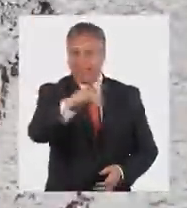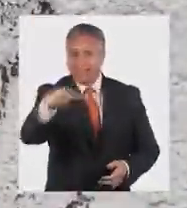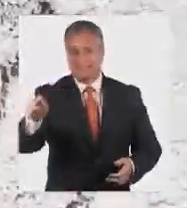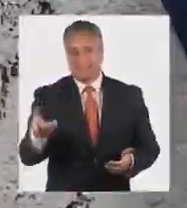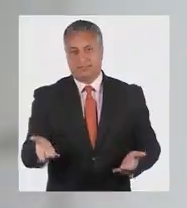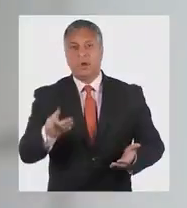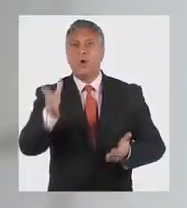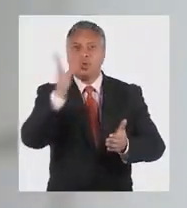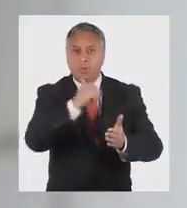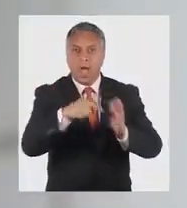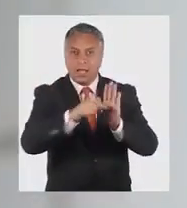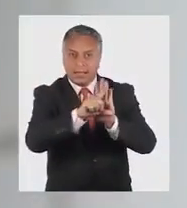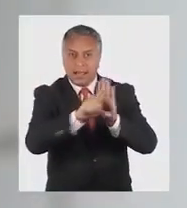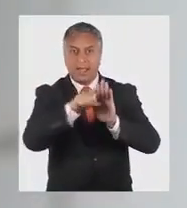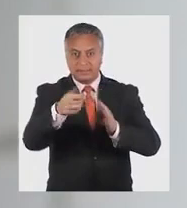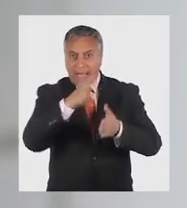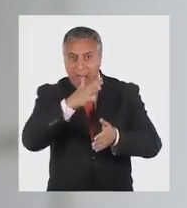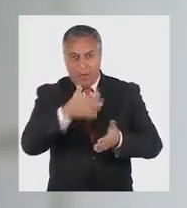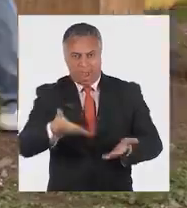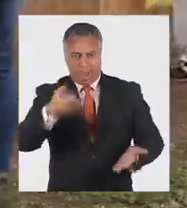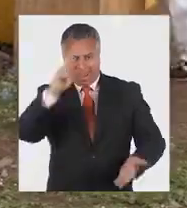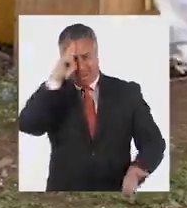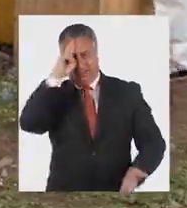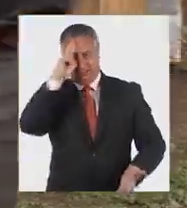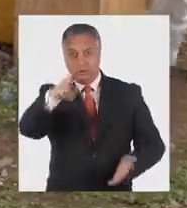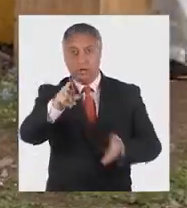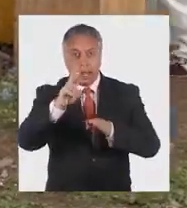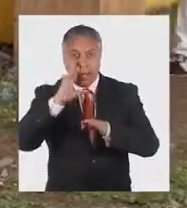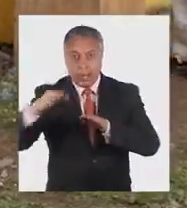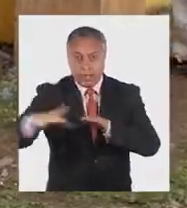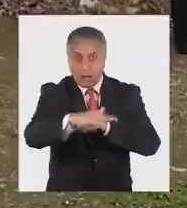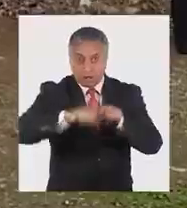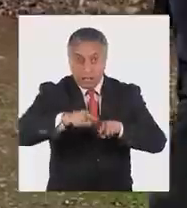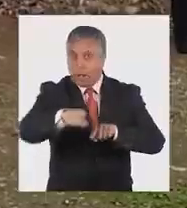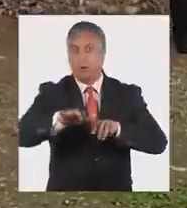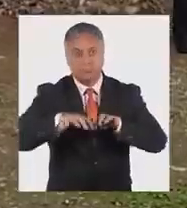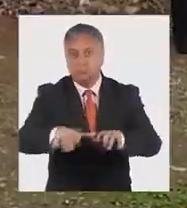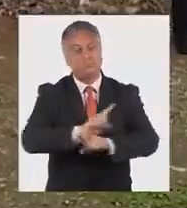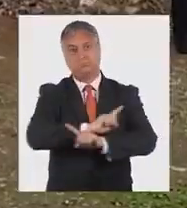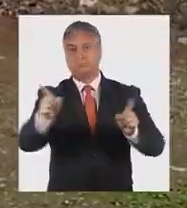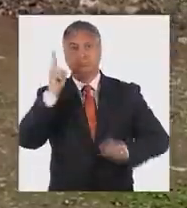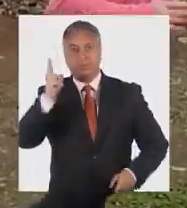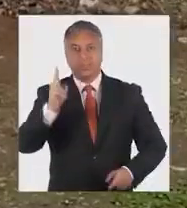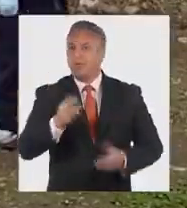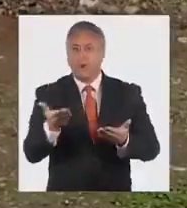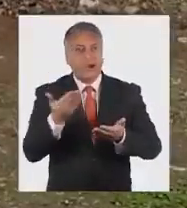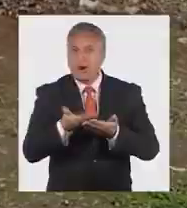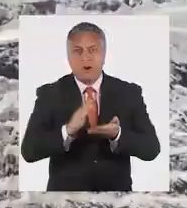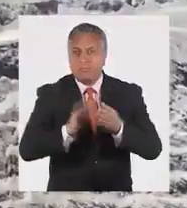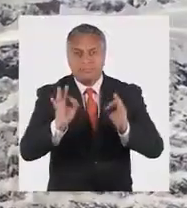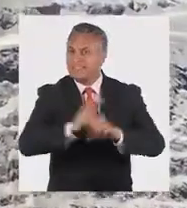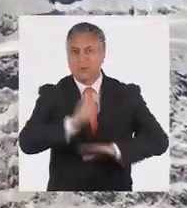ellos. No hay un código de aguas más absurdo que el nuestro. Si un río pasa por tu tierra, no tienes derecho a usarlo. Nada es